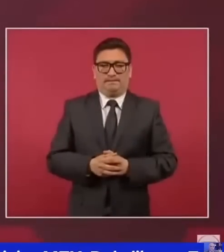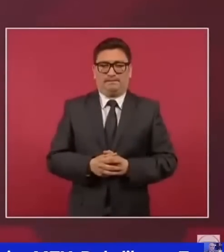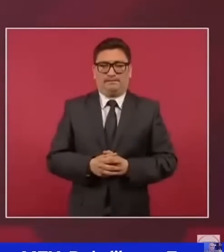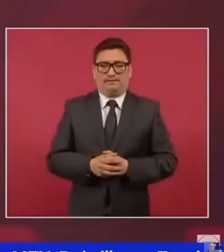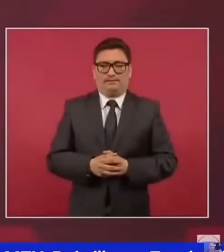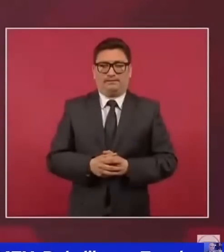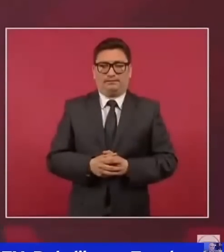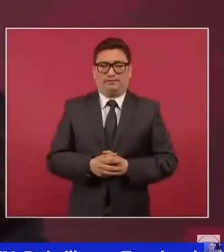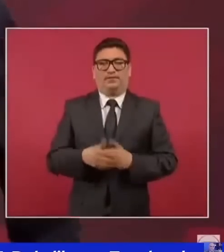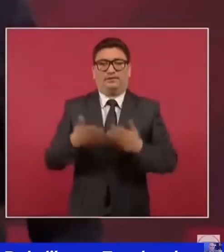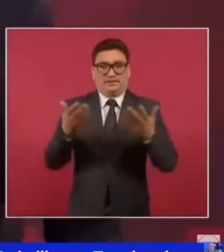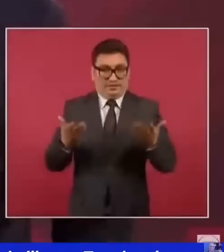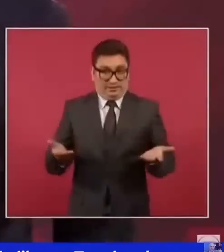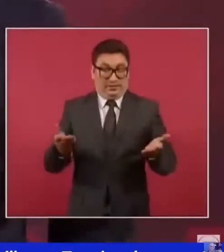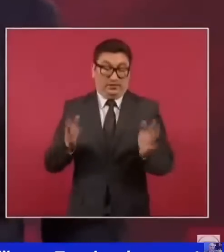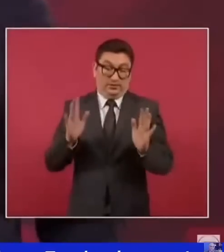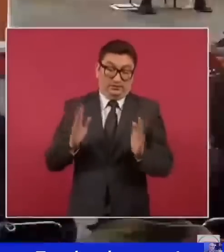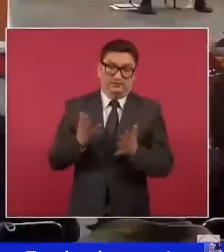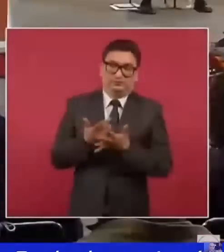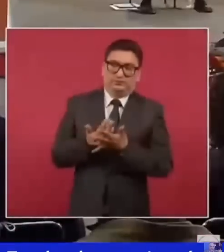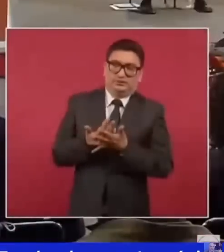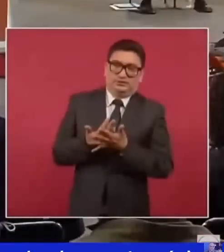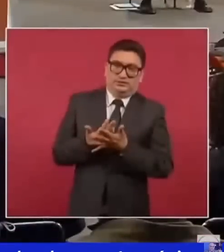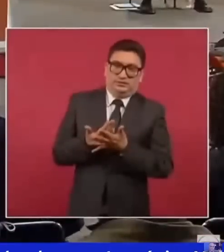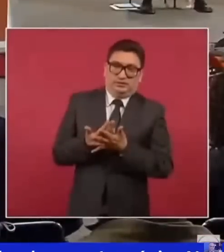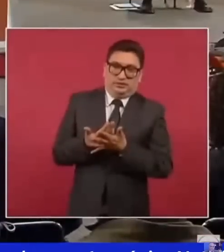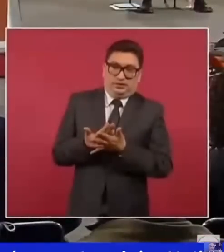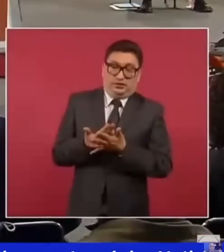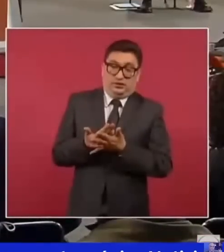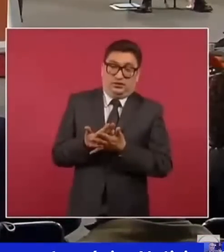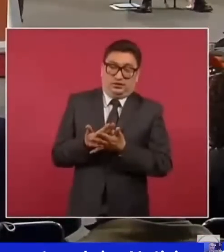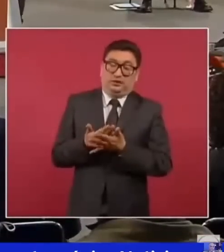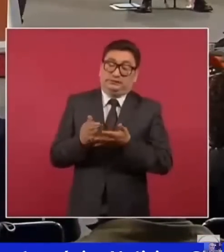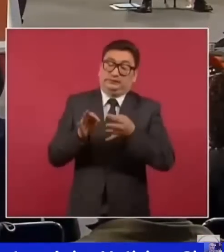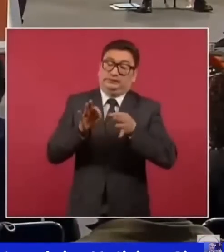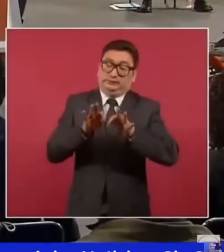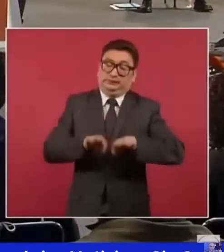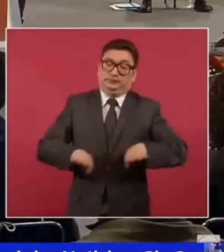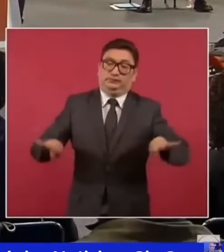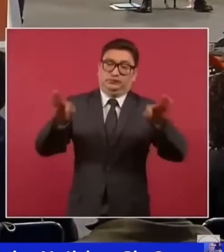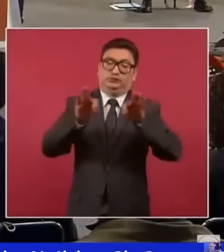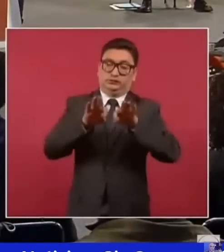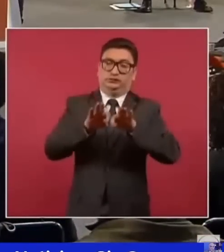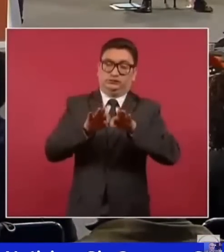Entonces, vamos a esperarnos, es muy importante esto,